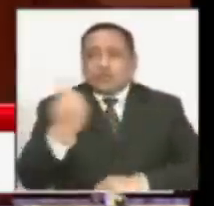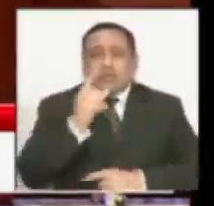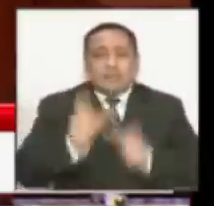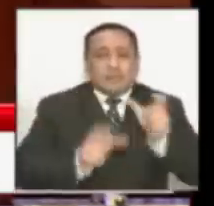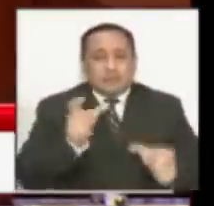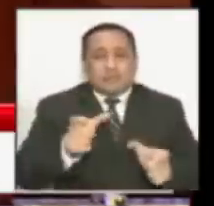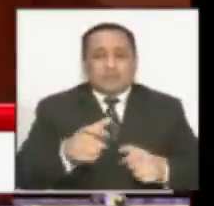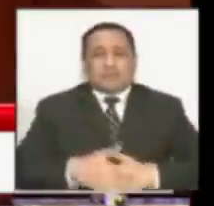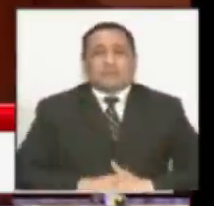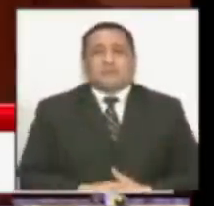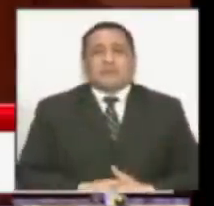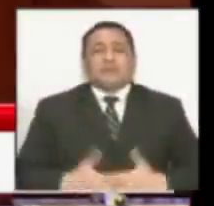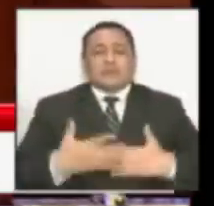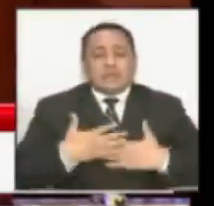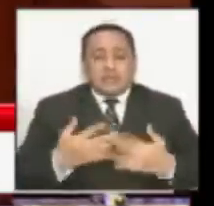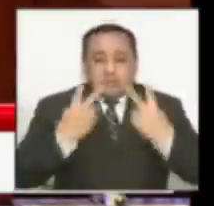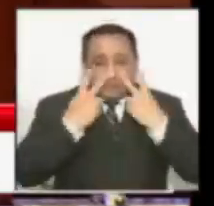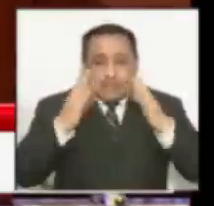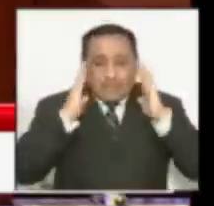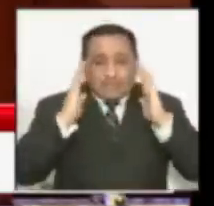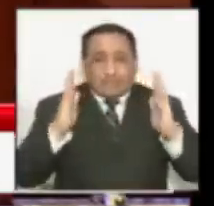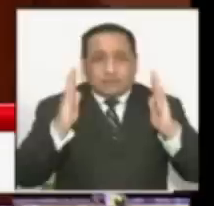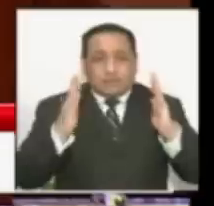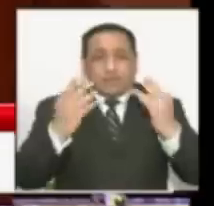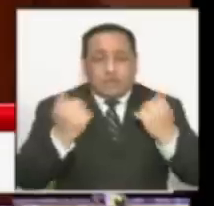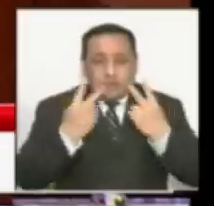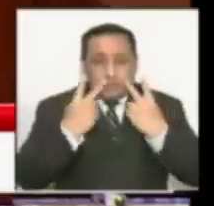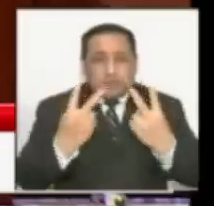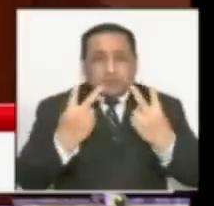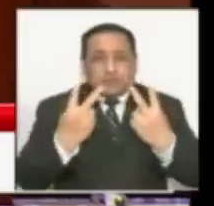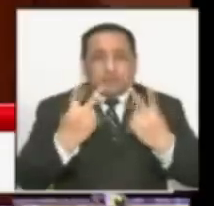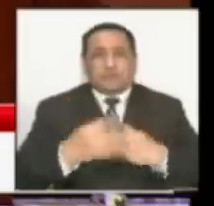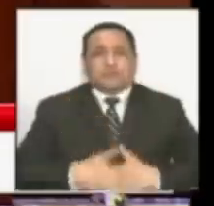ciudadanos todos que nos están escuchando y viendo,